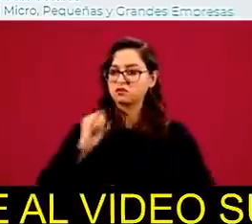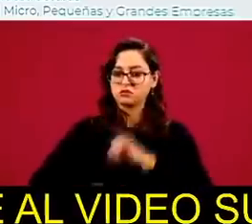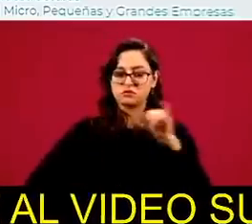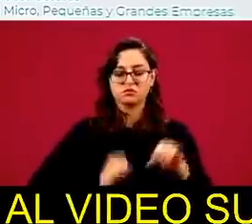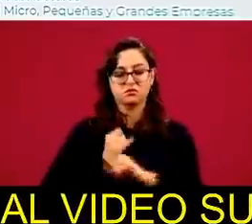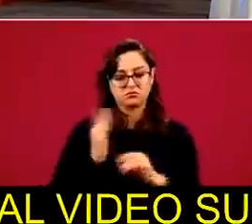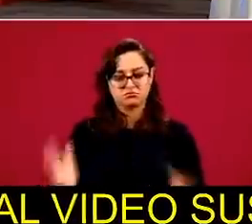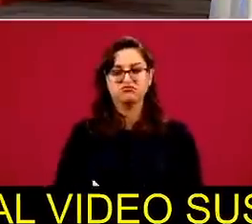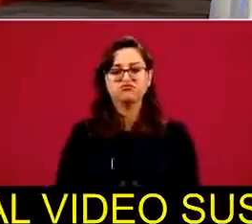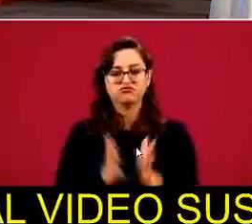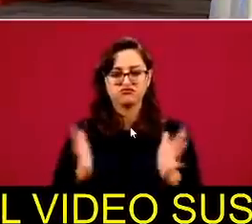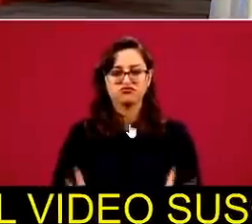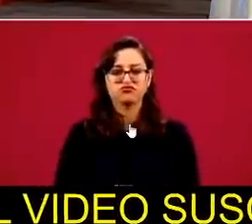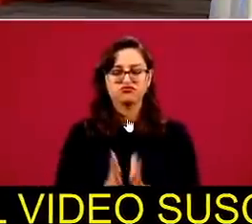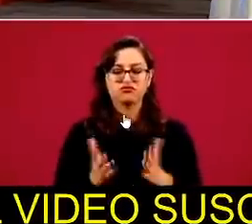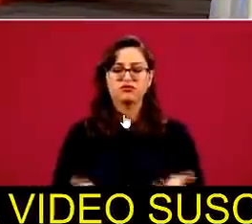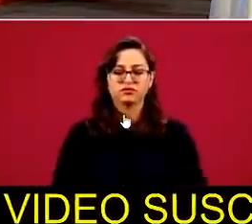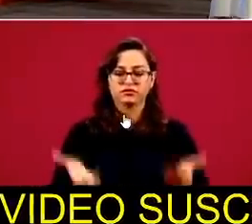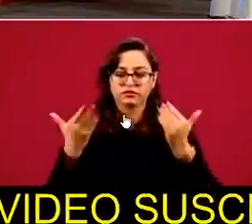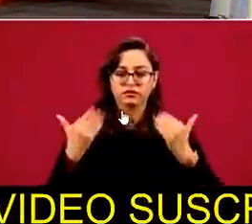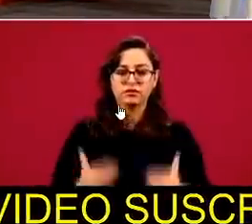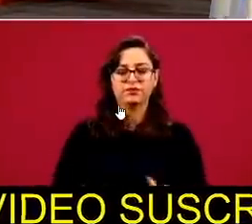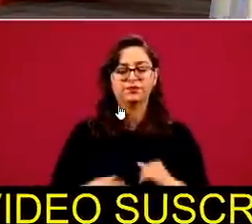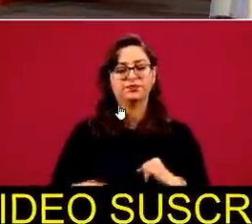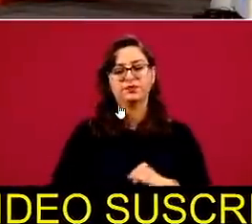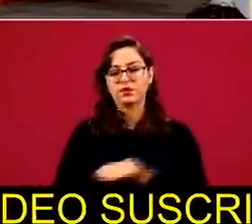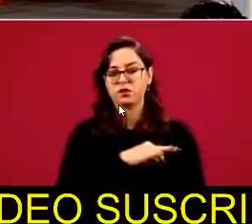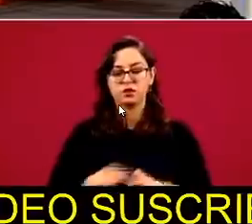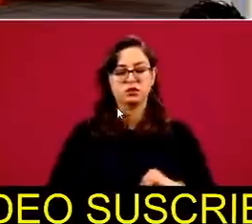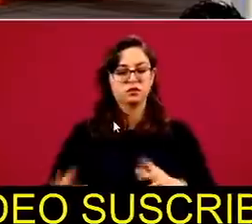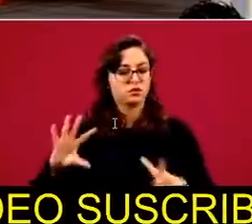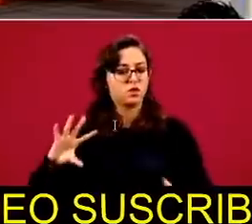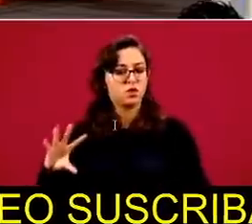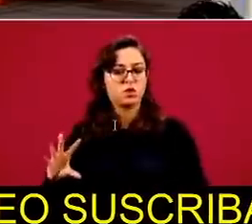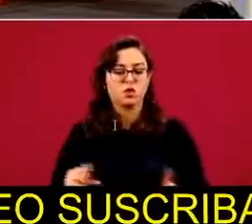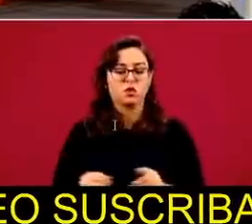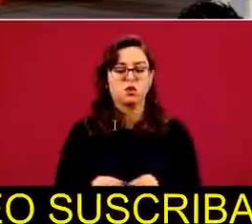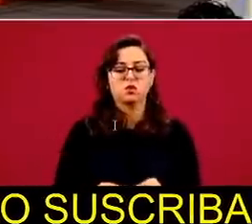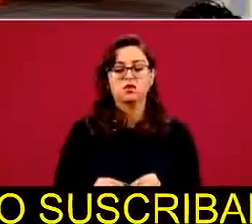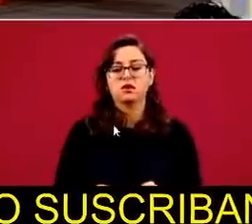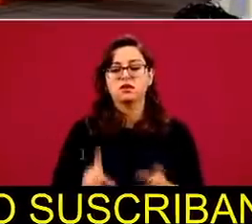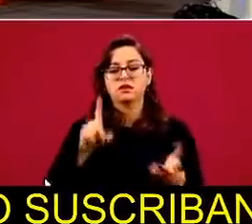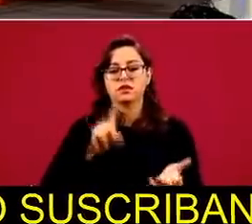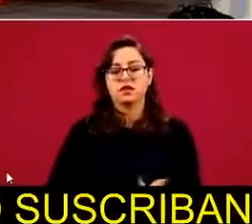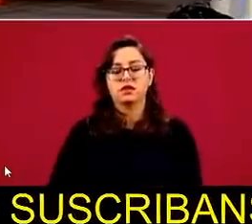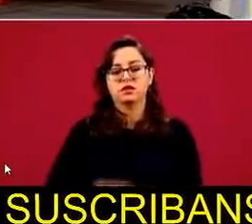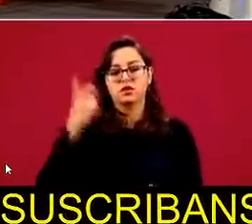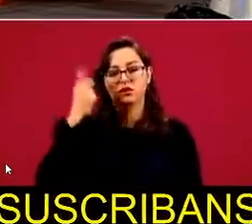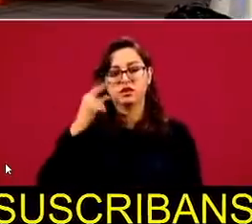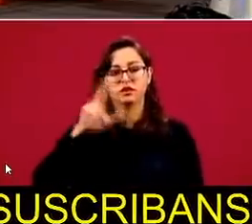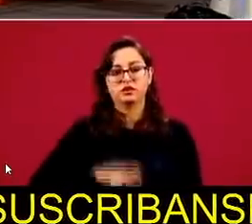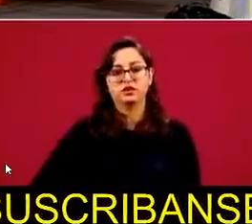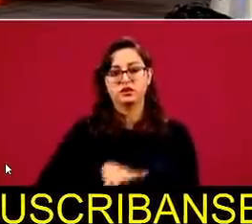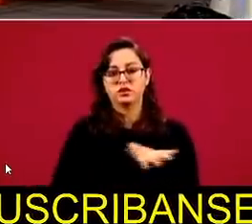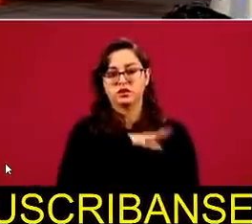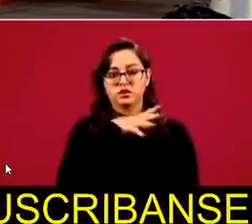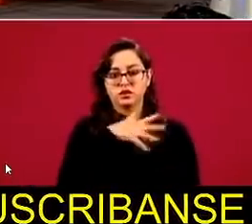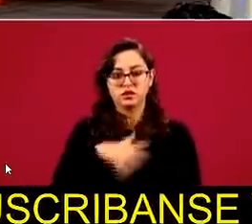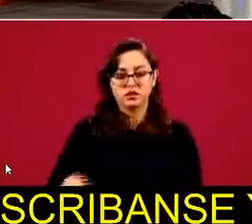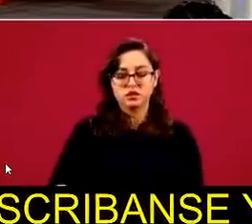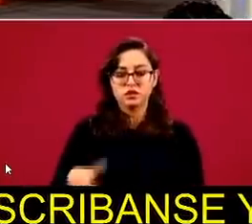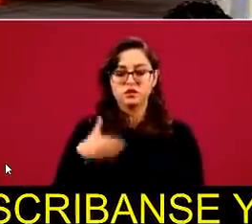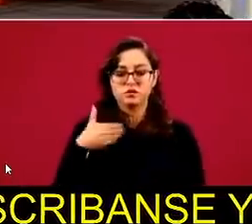adelante por último los resultados en la dirección general de procesal